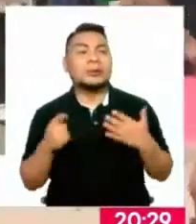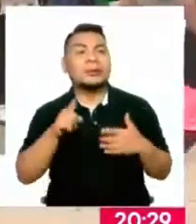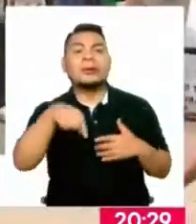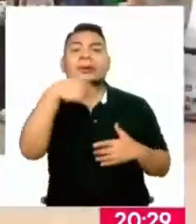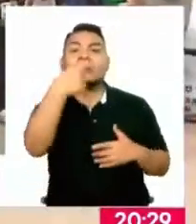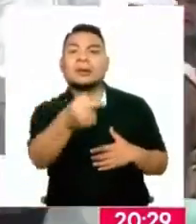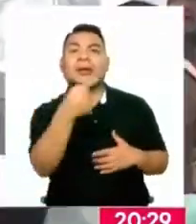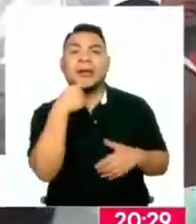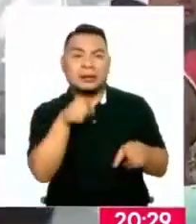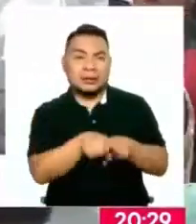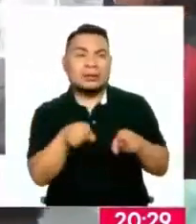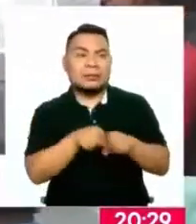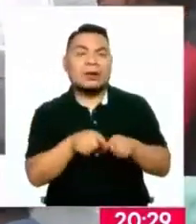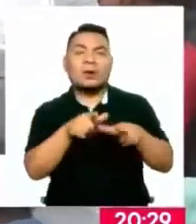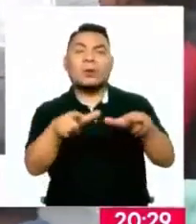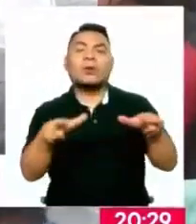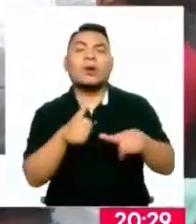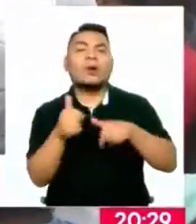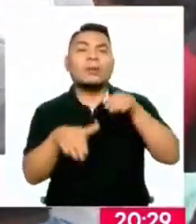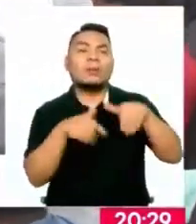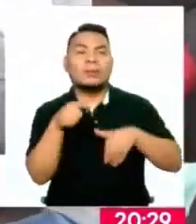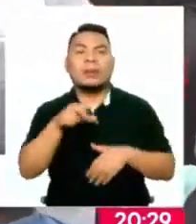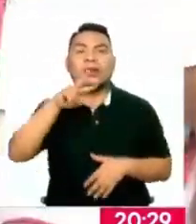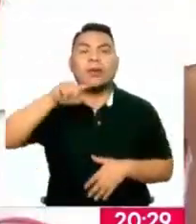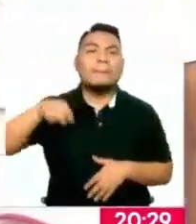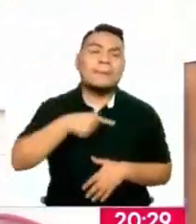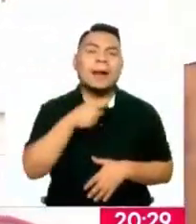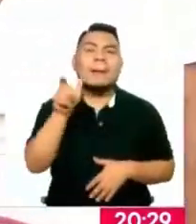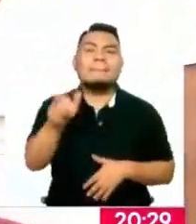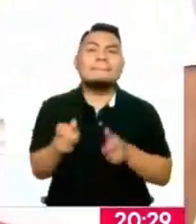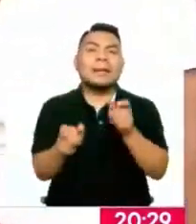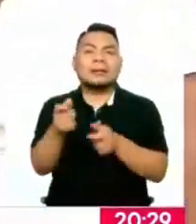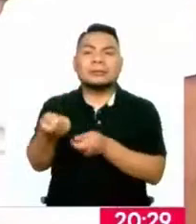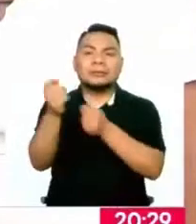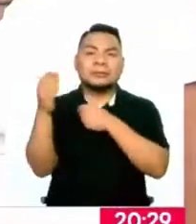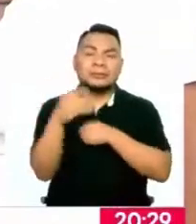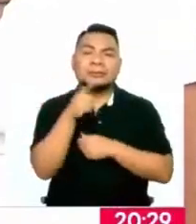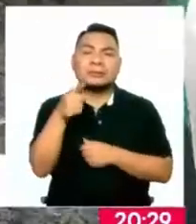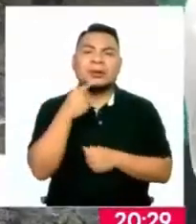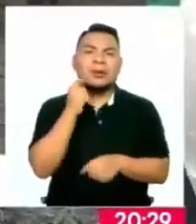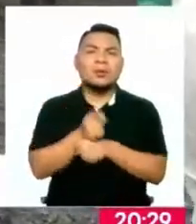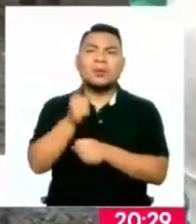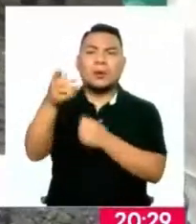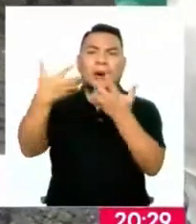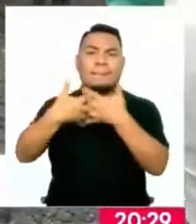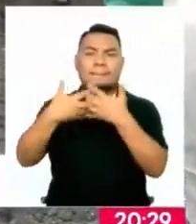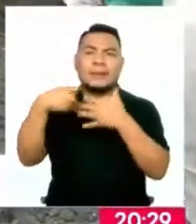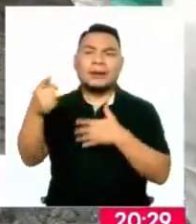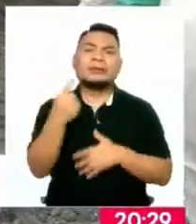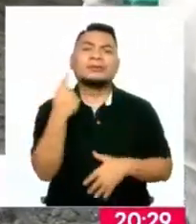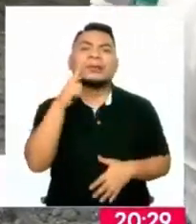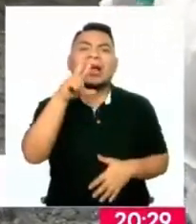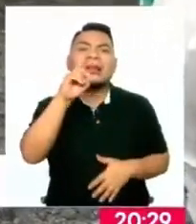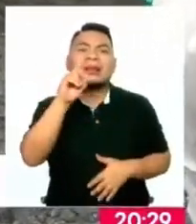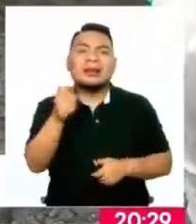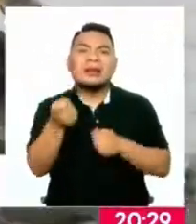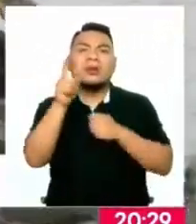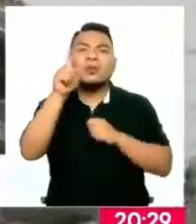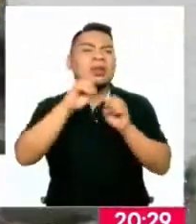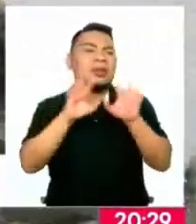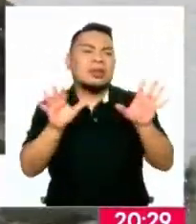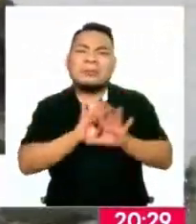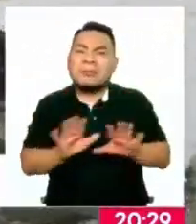de la zona se encuentra el muelle donde alrededor de 2.000 pescadores denunciaron que la empresa Repsol solo contrata 30 pesqueros por